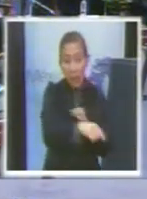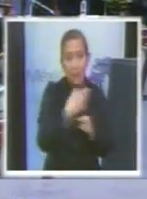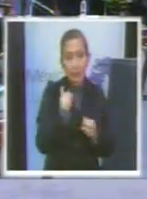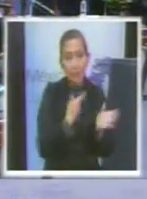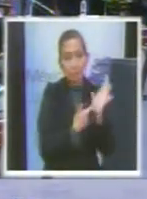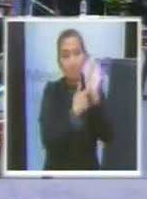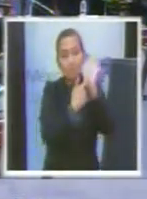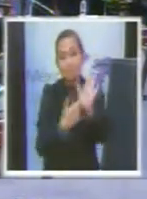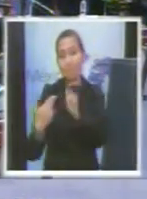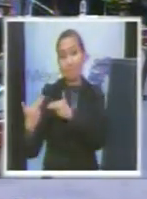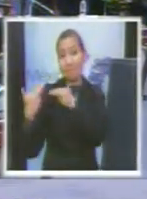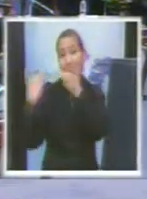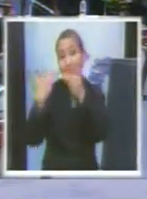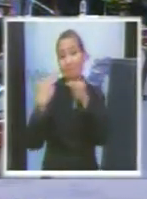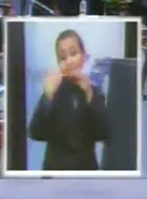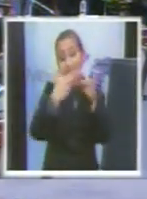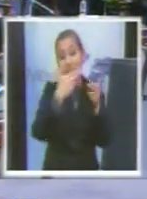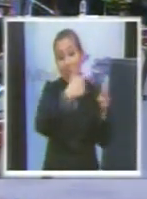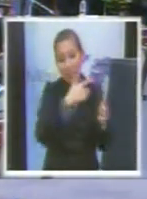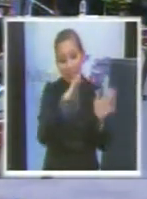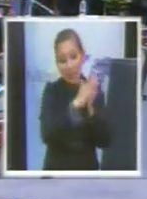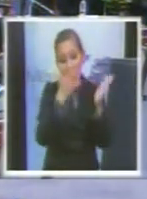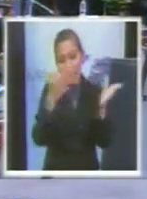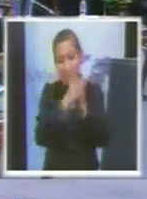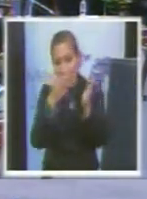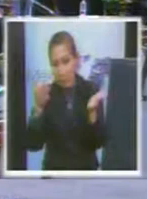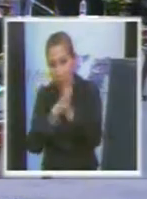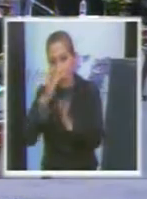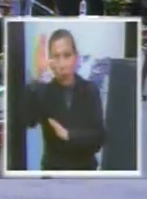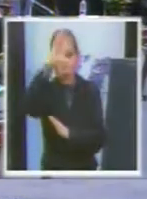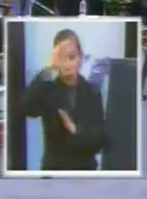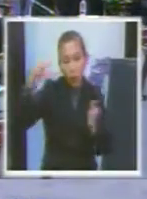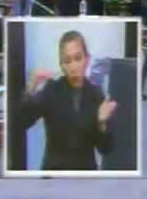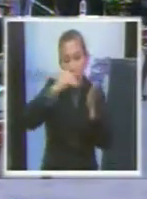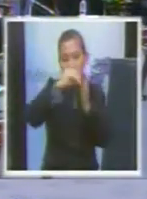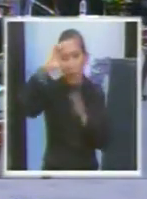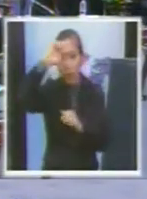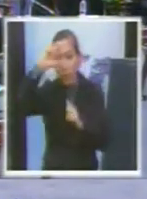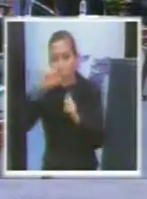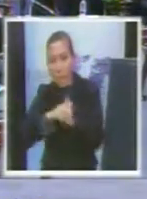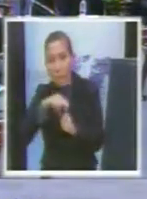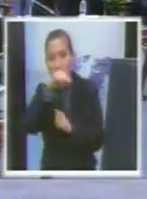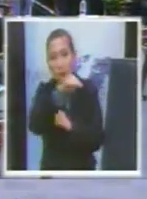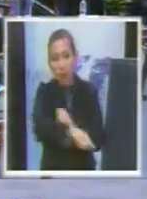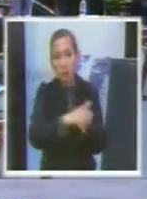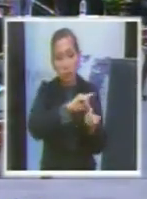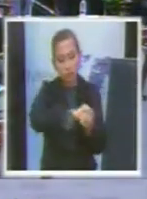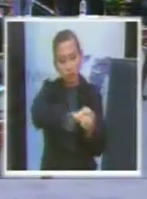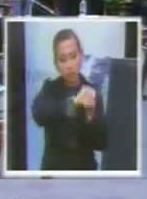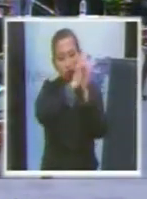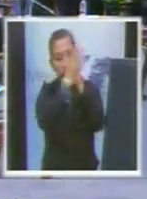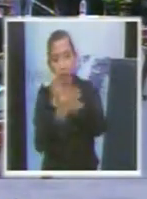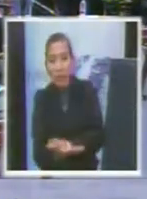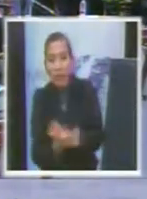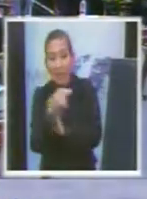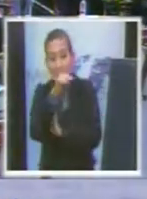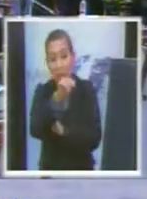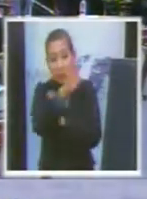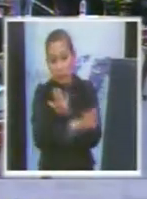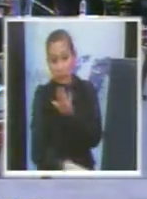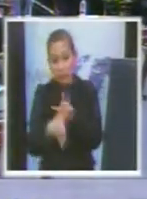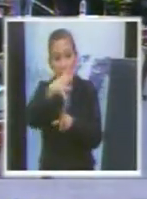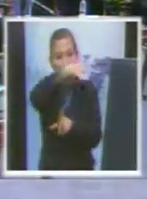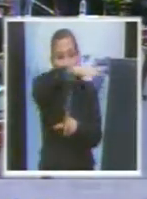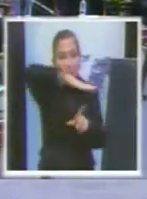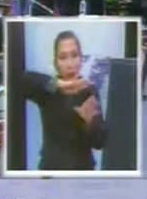esta herencia de textos de cultura europea que fueron traducidos y que forman pues el